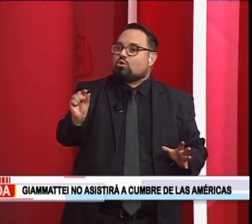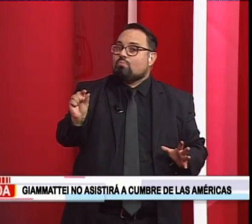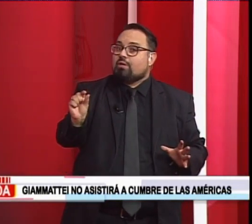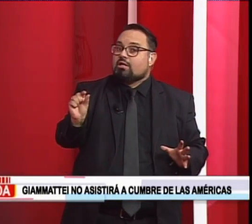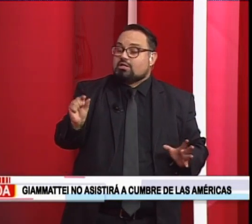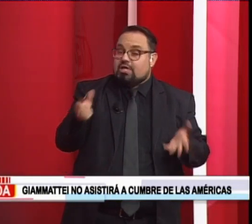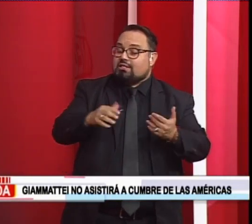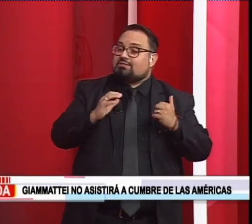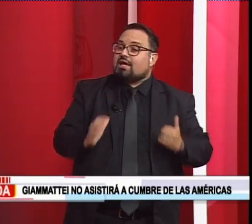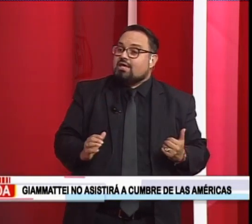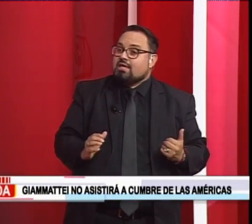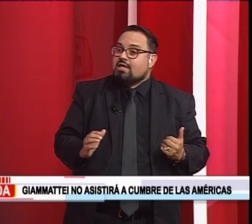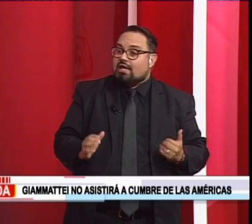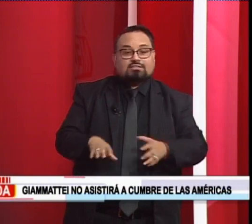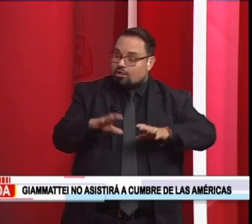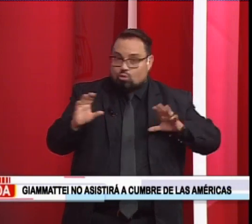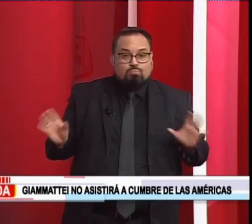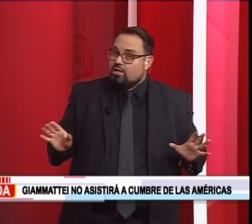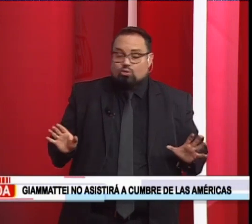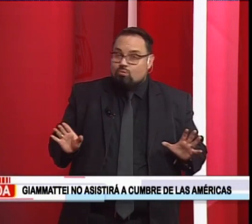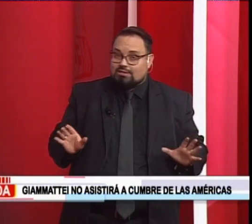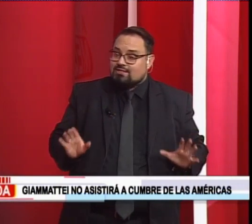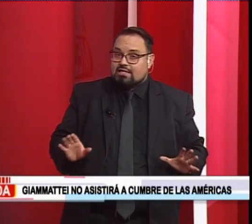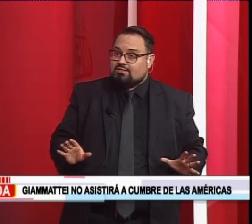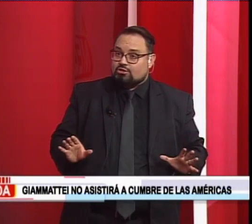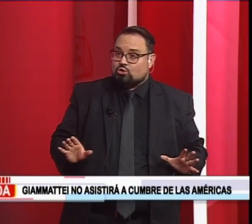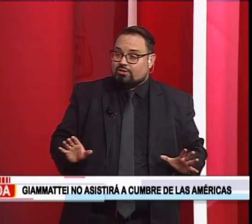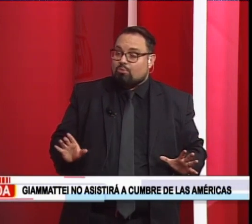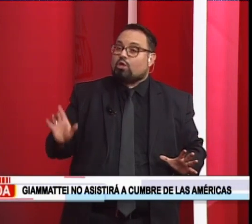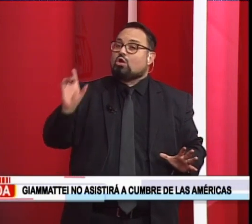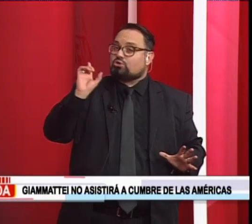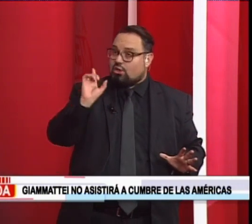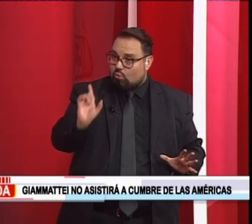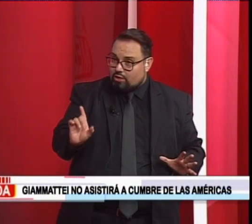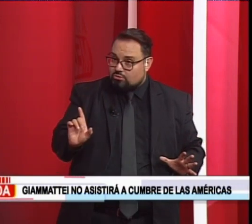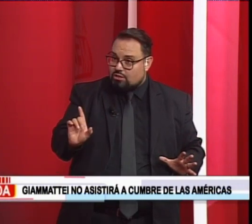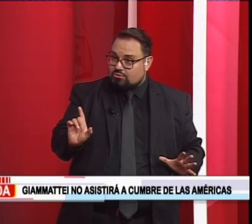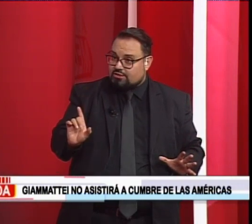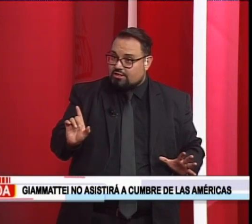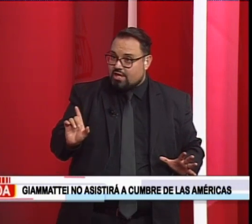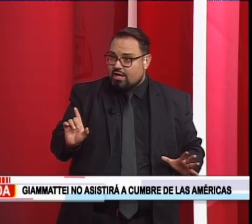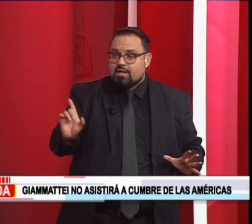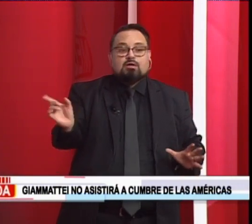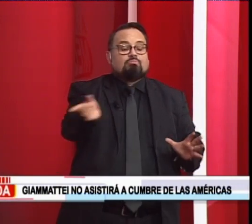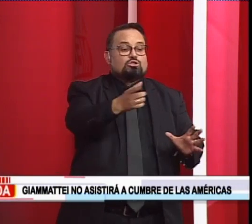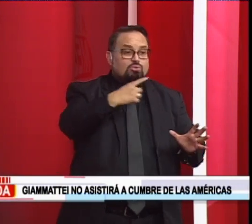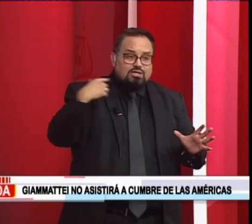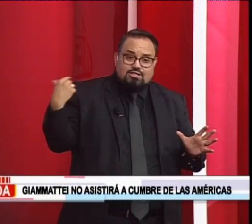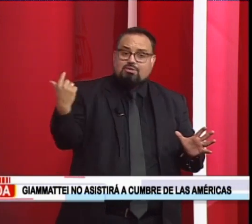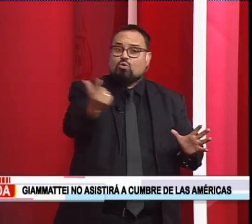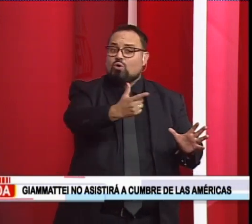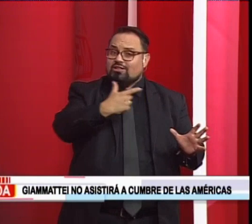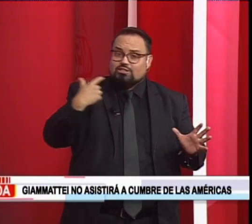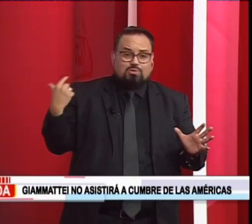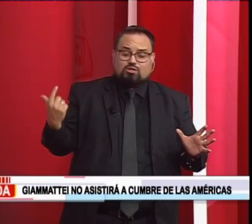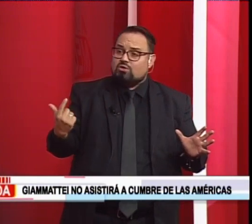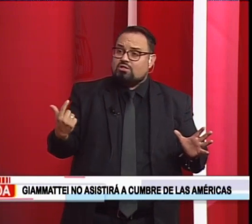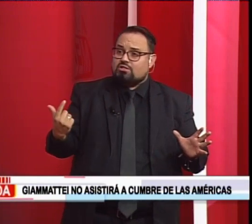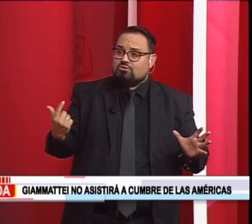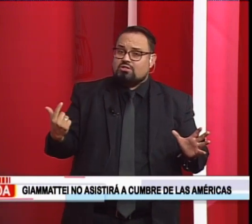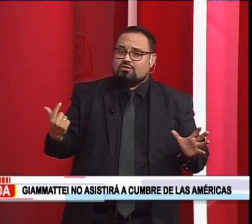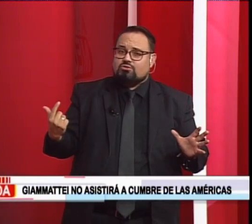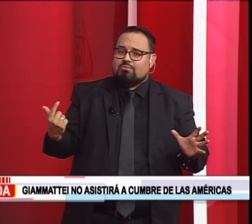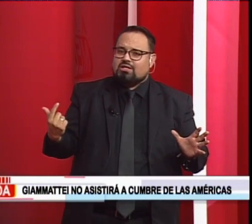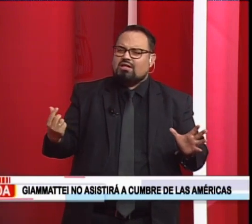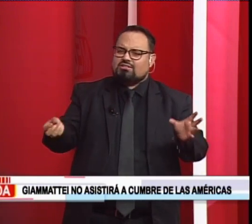una minicumbre. Ya desde ahí, esa cumbre no va a ser exitosa, porque los acuerdos a los que se llegue, pues no van a ser vinculantes para todas